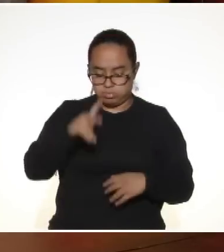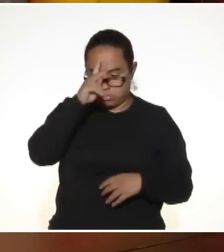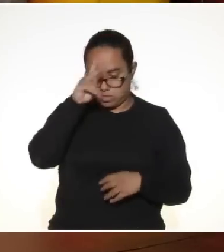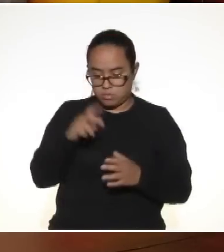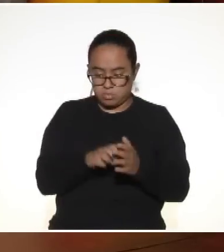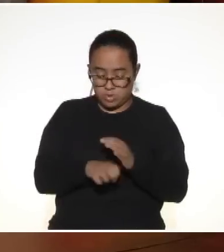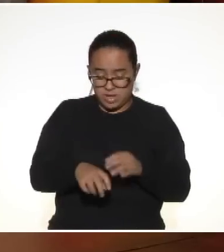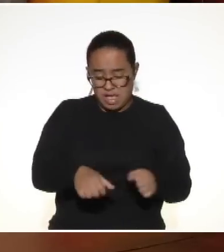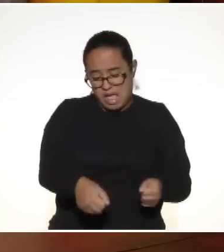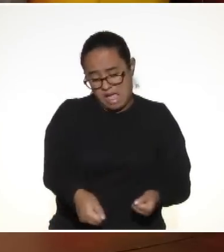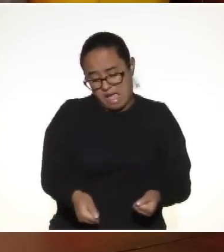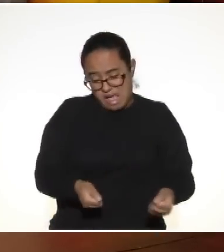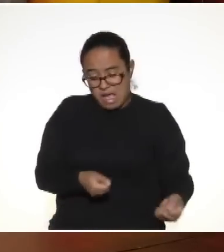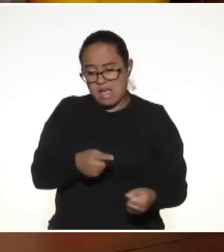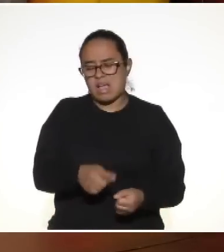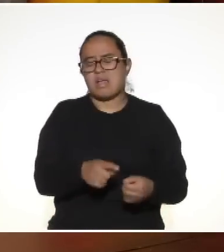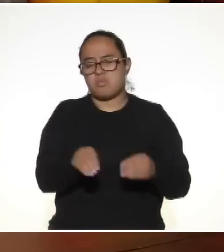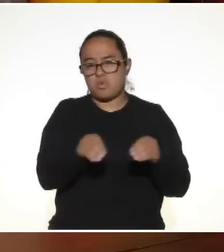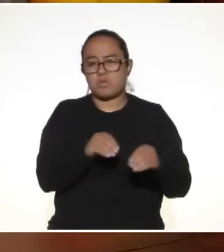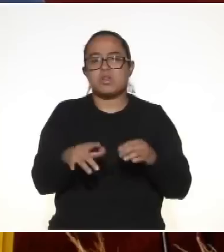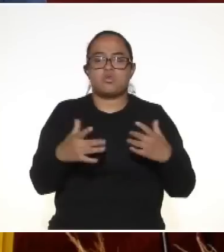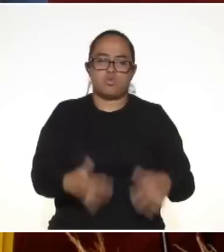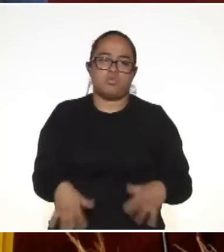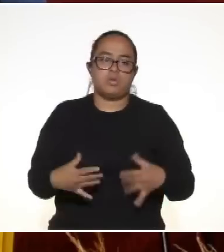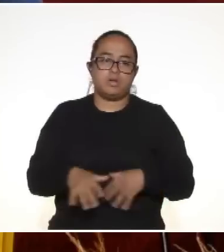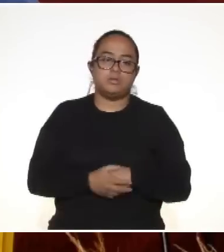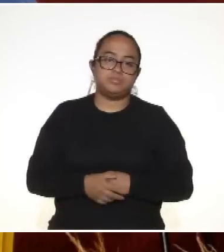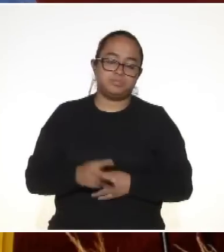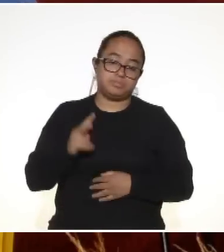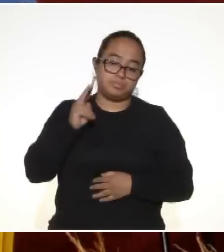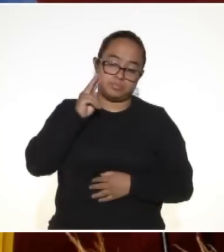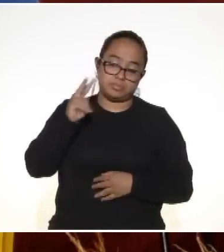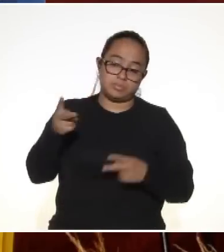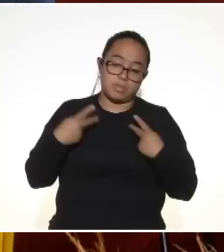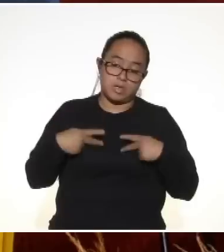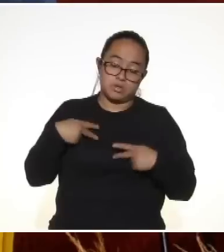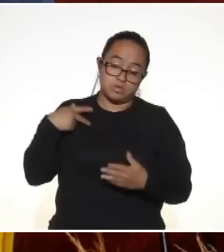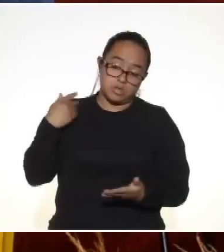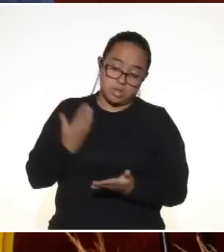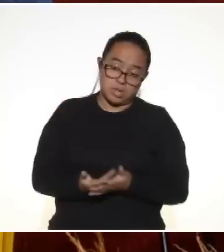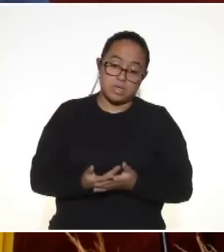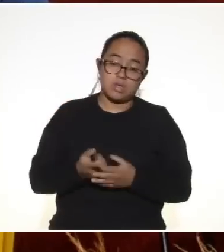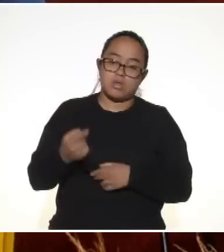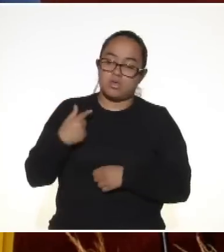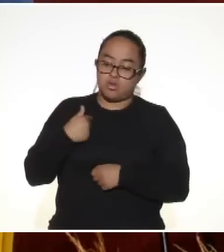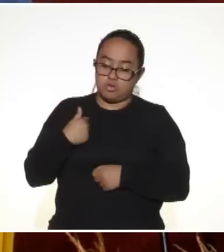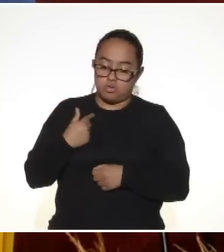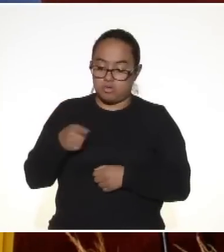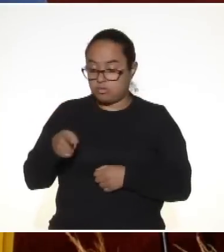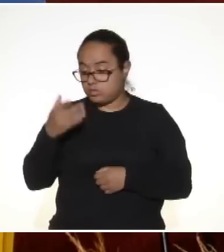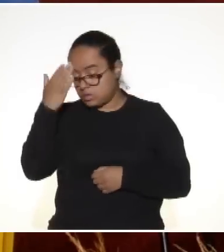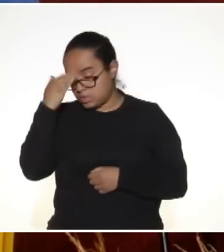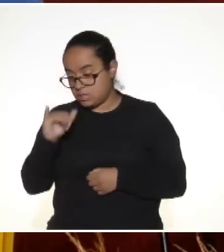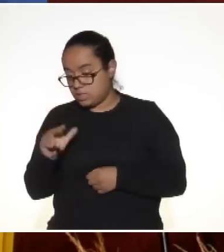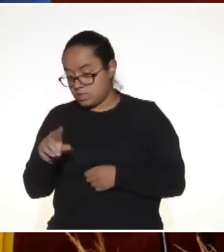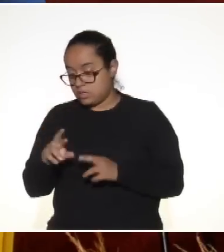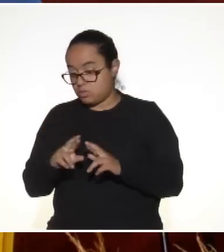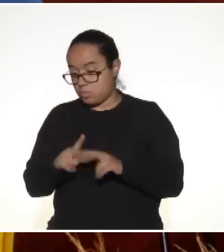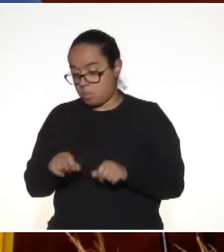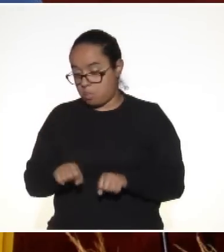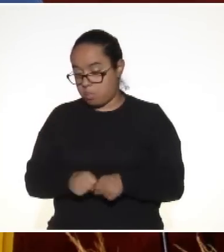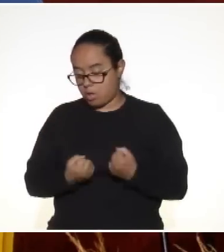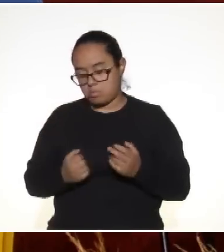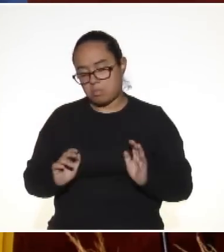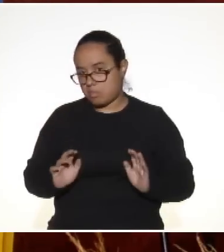una extremidad que está fracturada. Algo bien importante, vemos que alguien se cae, no está en manos de nosotros saber si está fracturado o no,